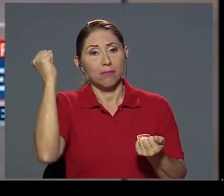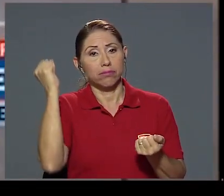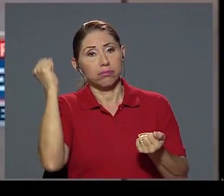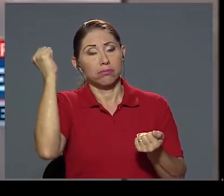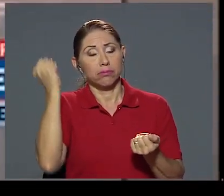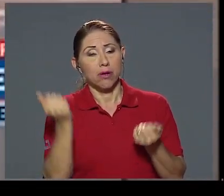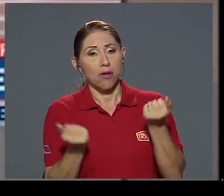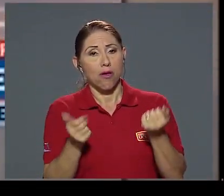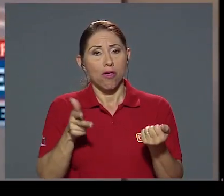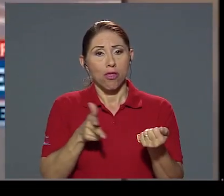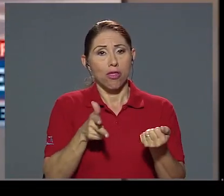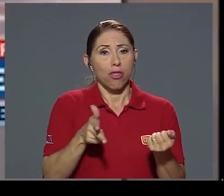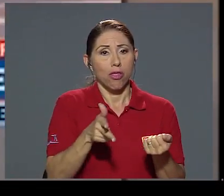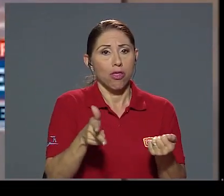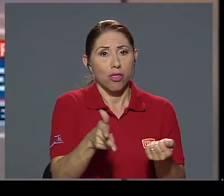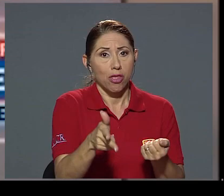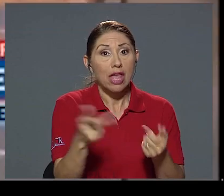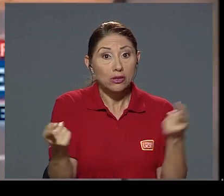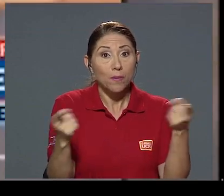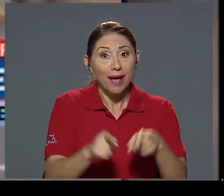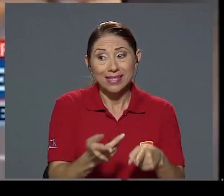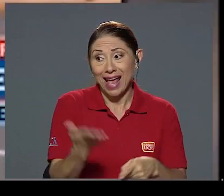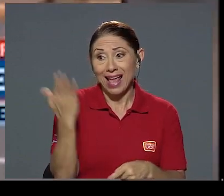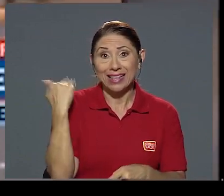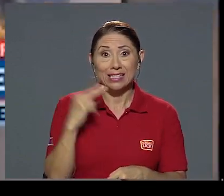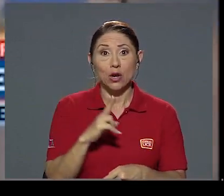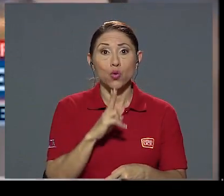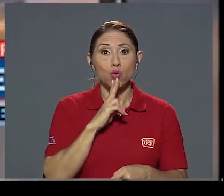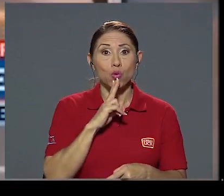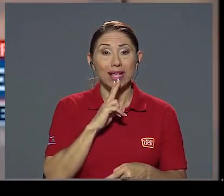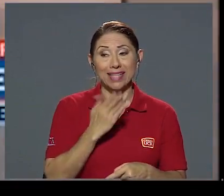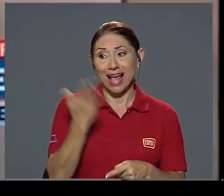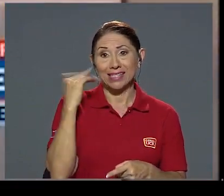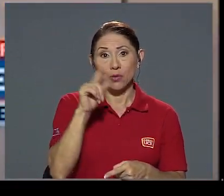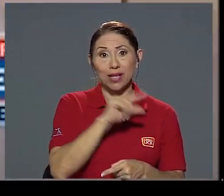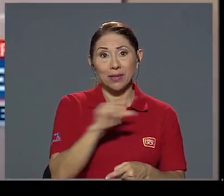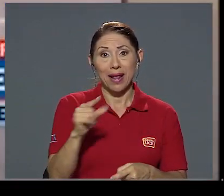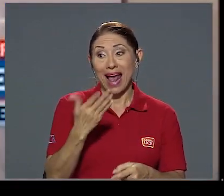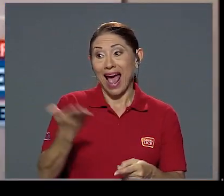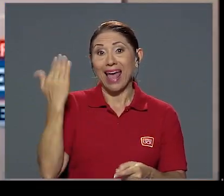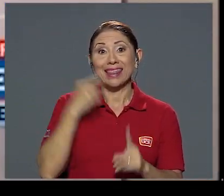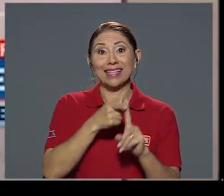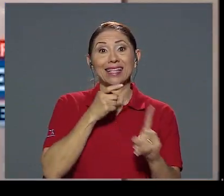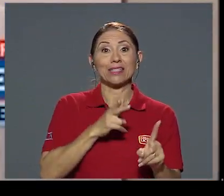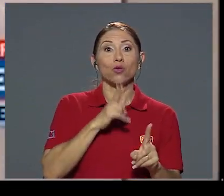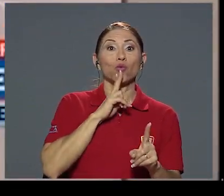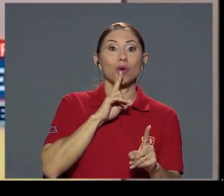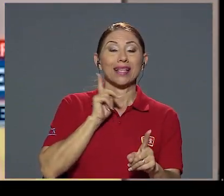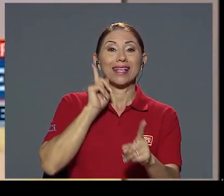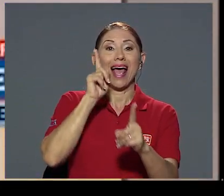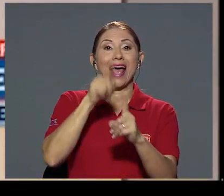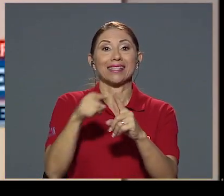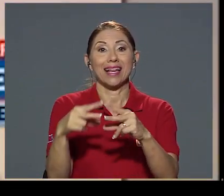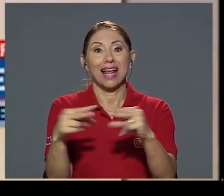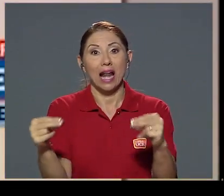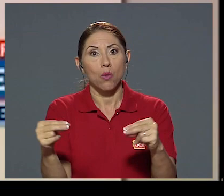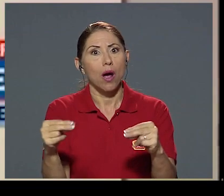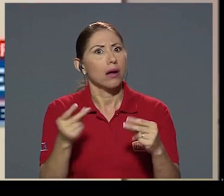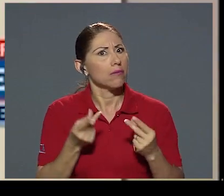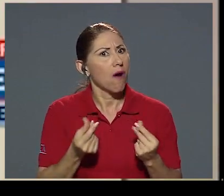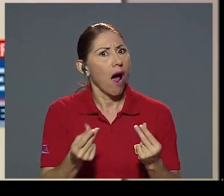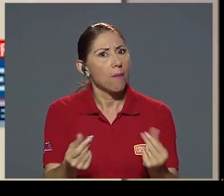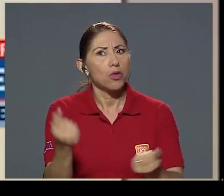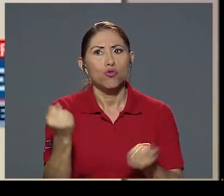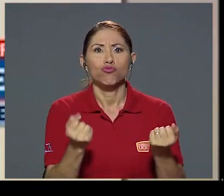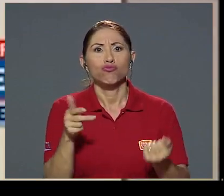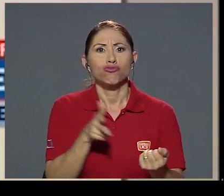Entiendo, digamos, estuve en Honduras hace una semana, y el paso de Honduras a Nicaragua era muy rápido. Ahora hay que mandar una nota y avisar que